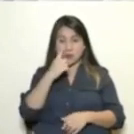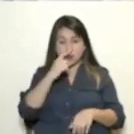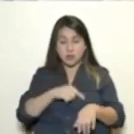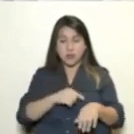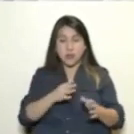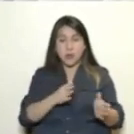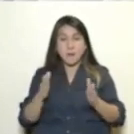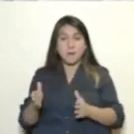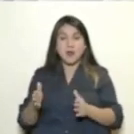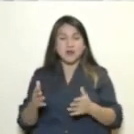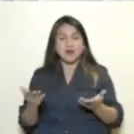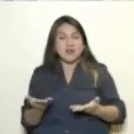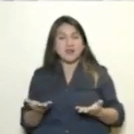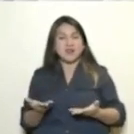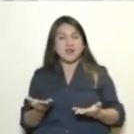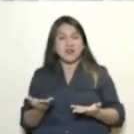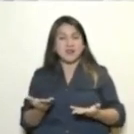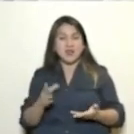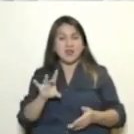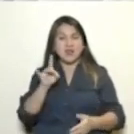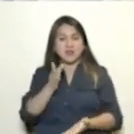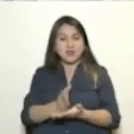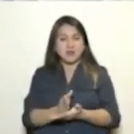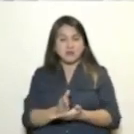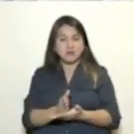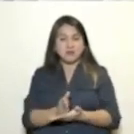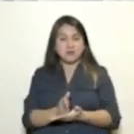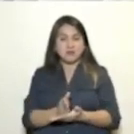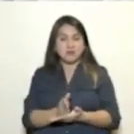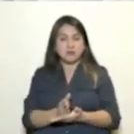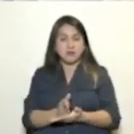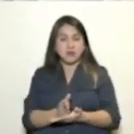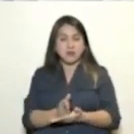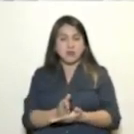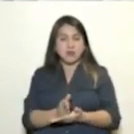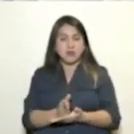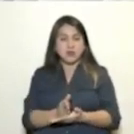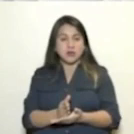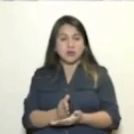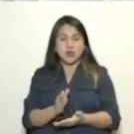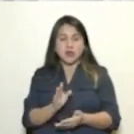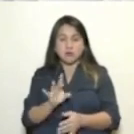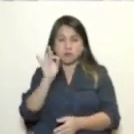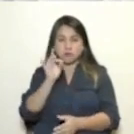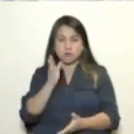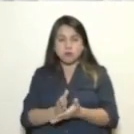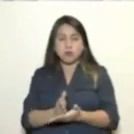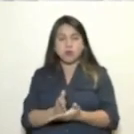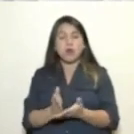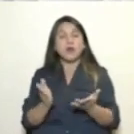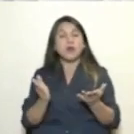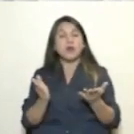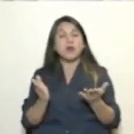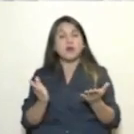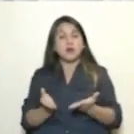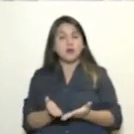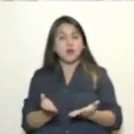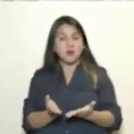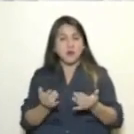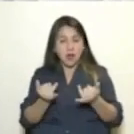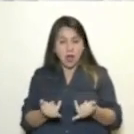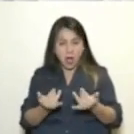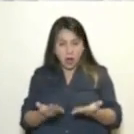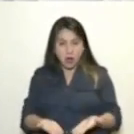parte, ¿qué es lo determinante? En esa segunda parte yo creo que lo determinante es cómo